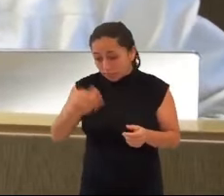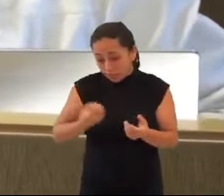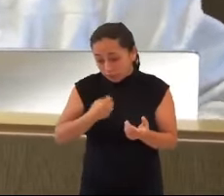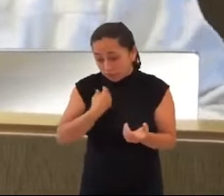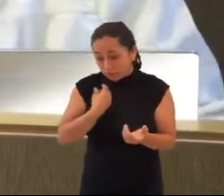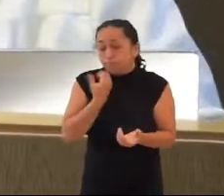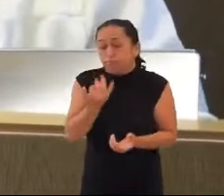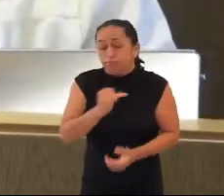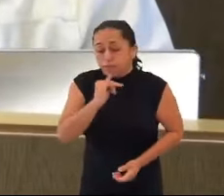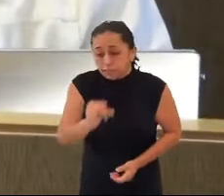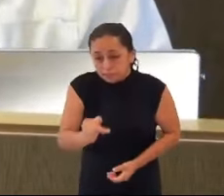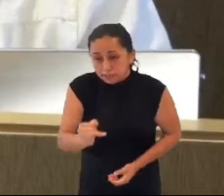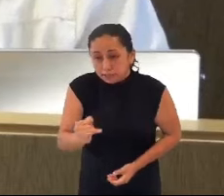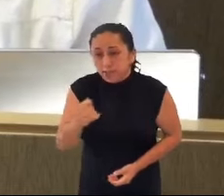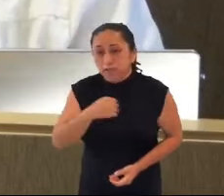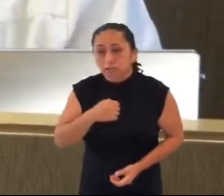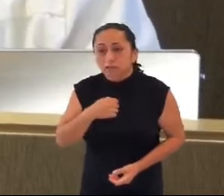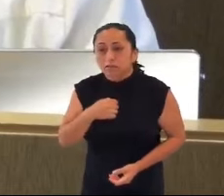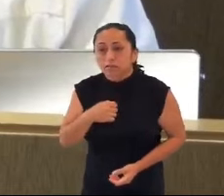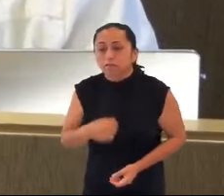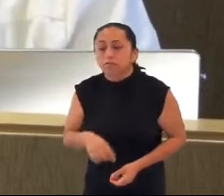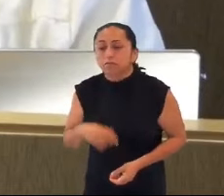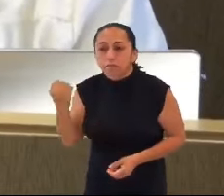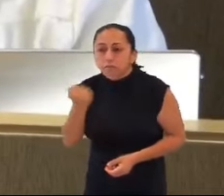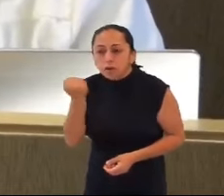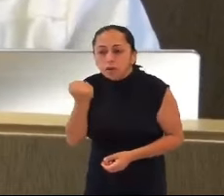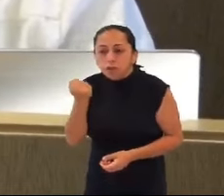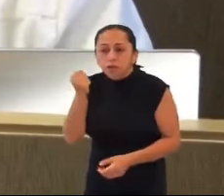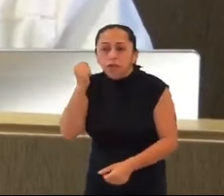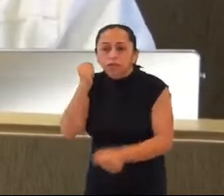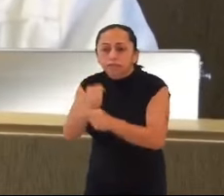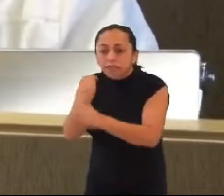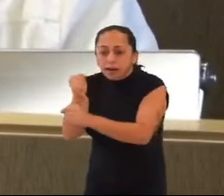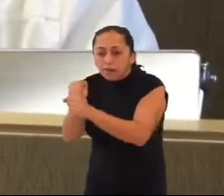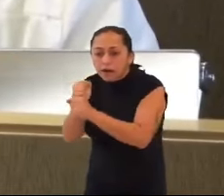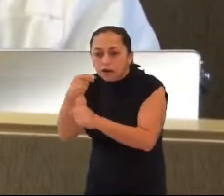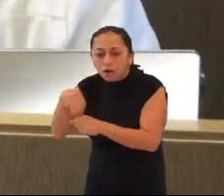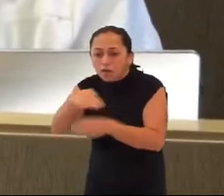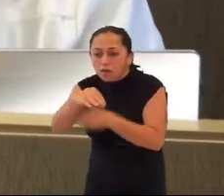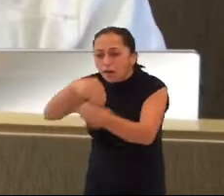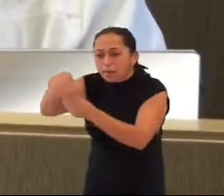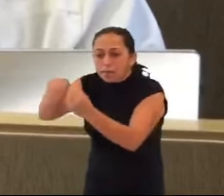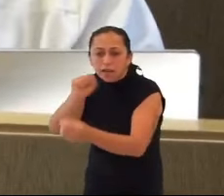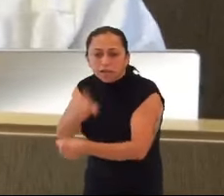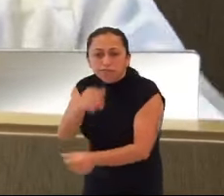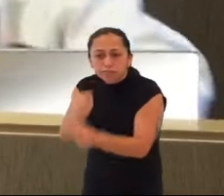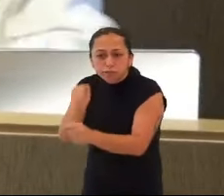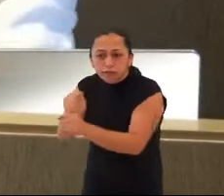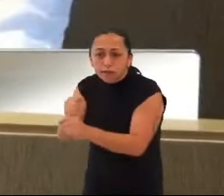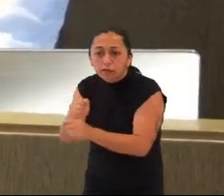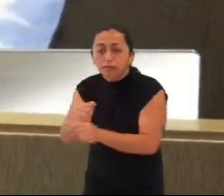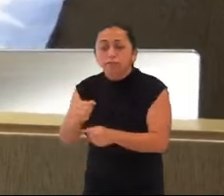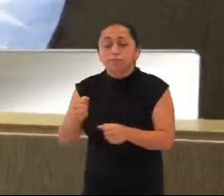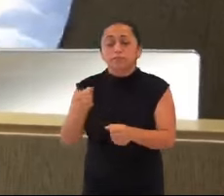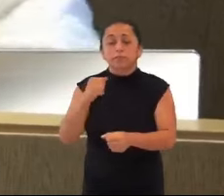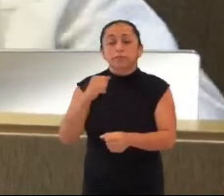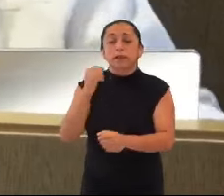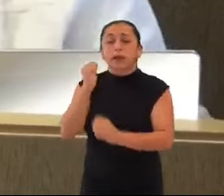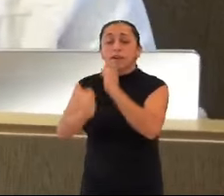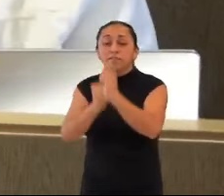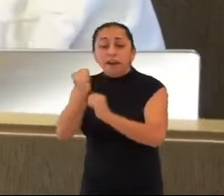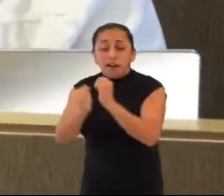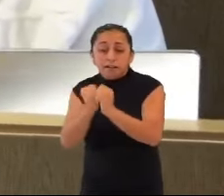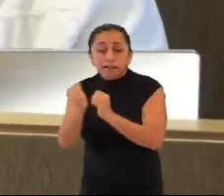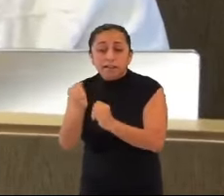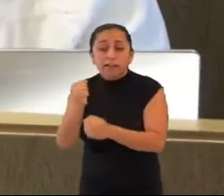en juego son las fuentes laborales de centenares de familias. Petroquímica Río Tercero, que produce